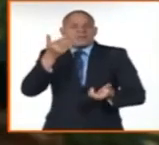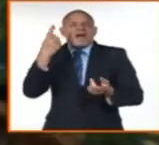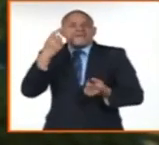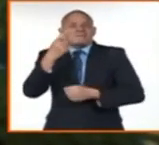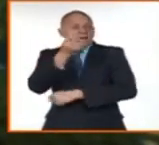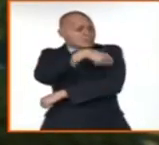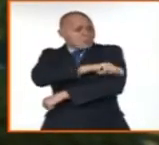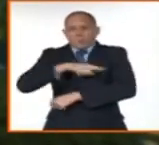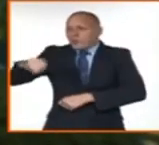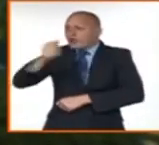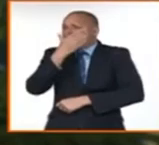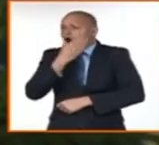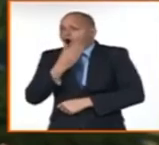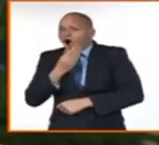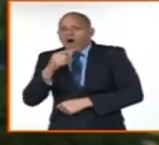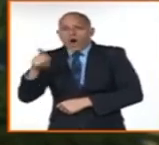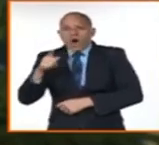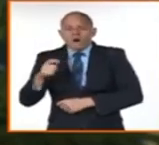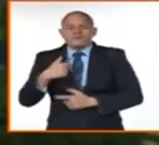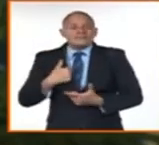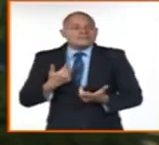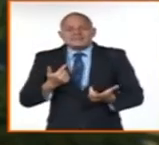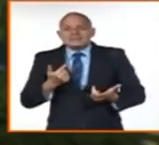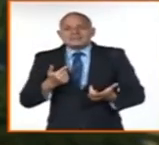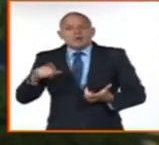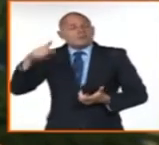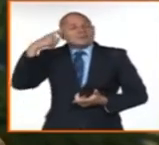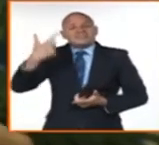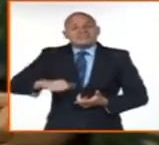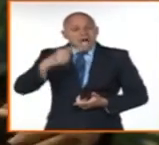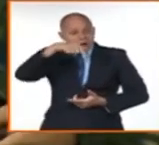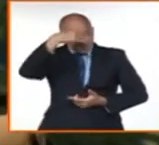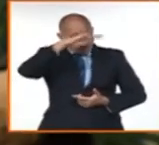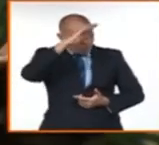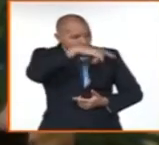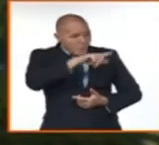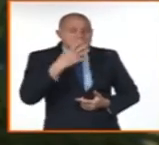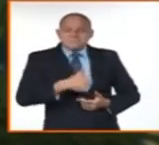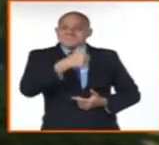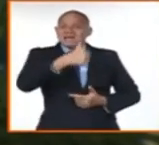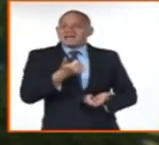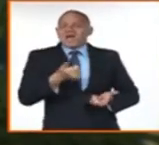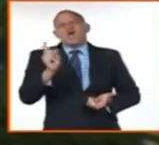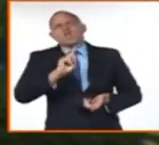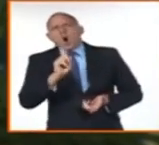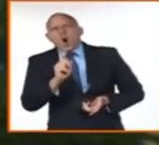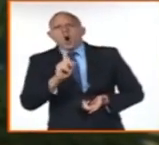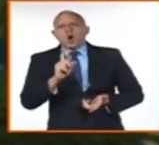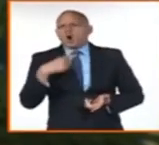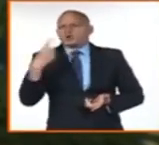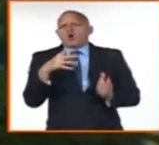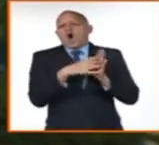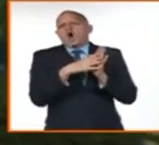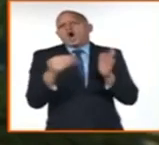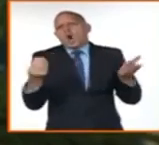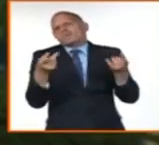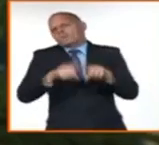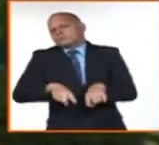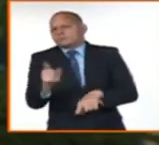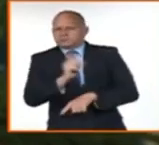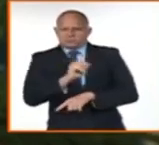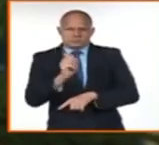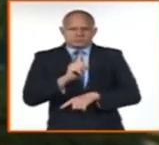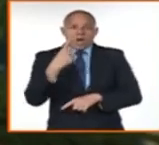están buscando referentes que Cuba sí es un referente, no como modelo para repetir, sino referente porque cuestiona,